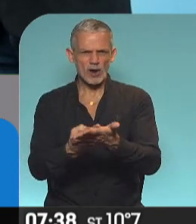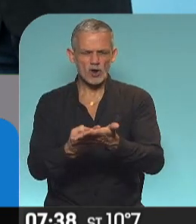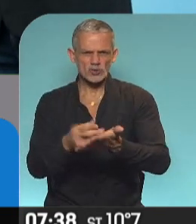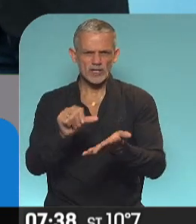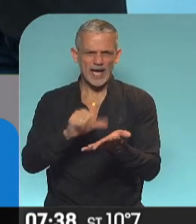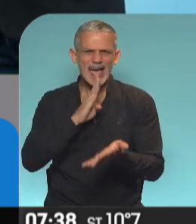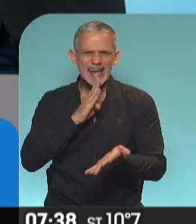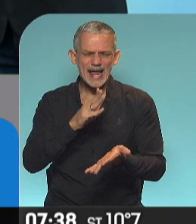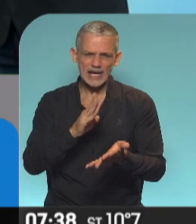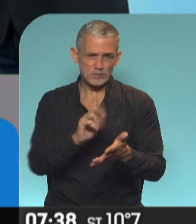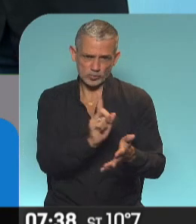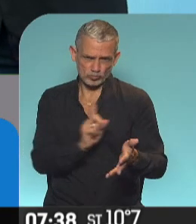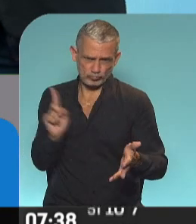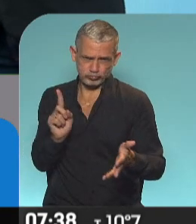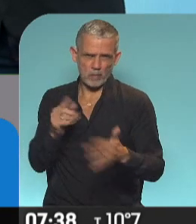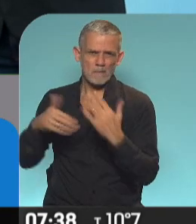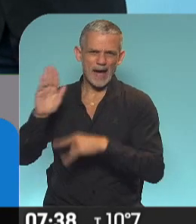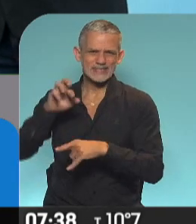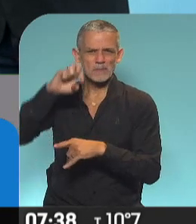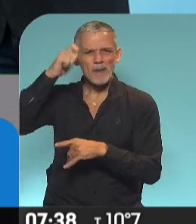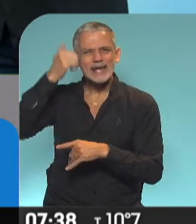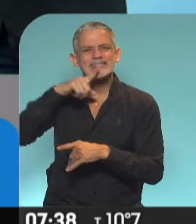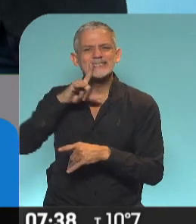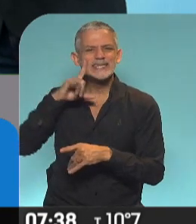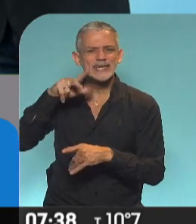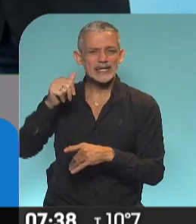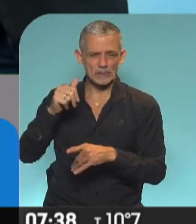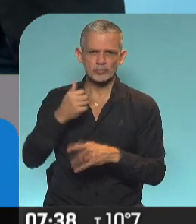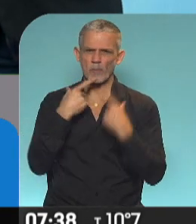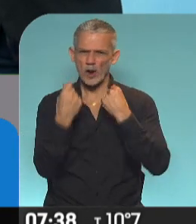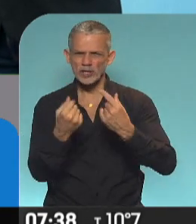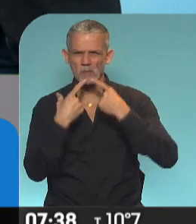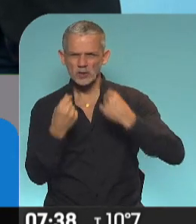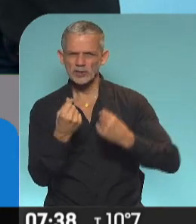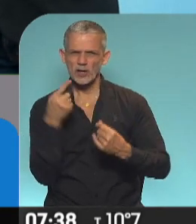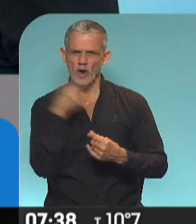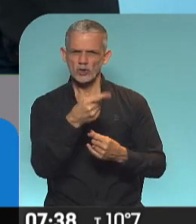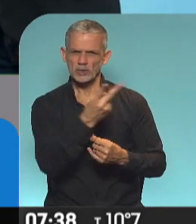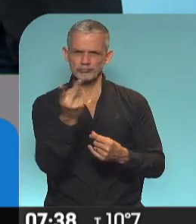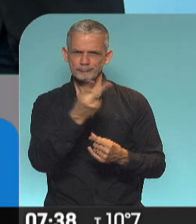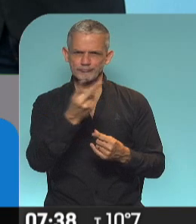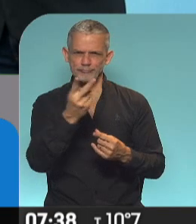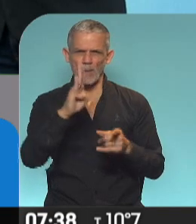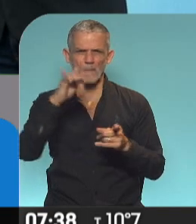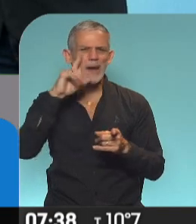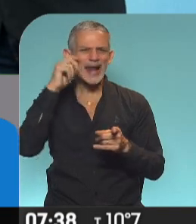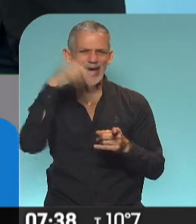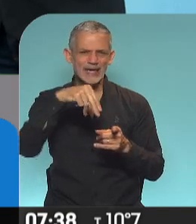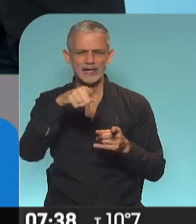su aislamiento. De hecho, ayer las autoridades palestinas protestaron muy fuerte contra Emiratos Árabes y contra Bahrein por esta